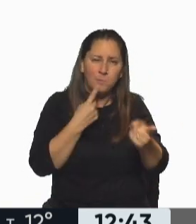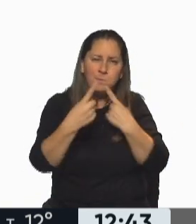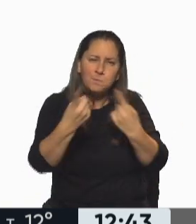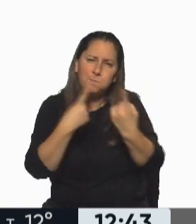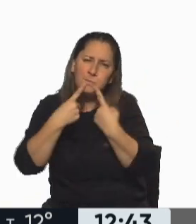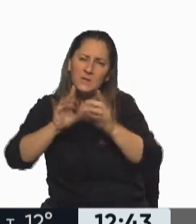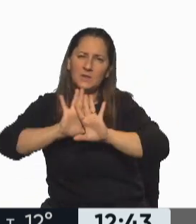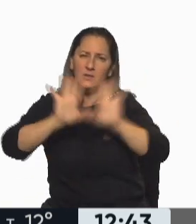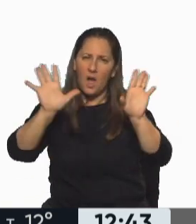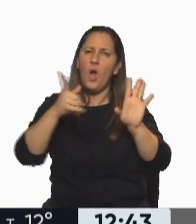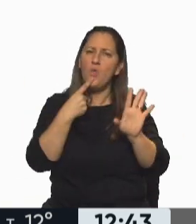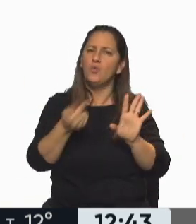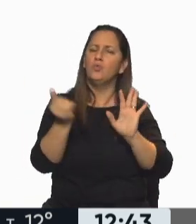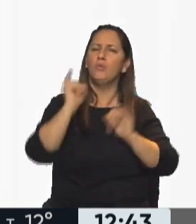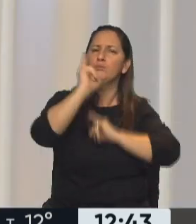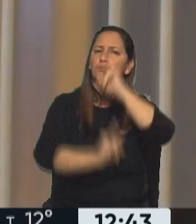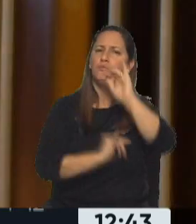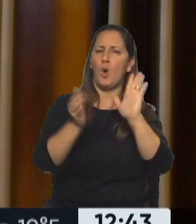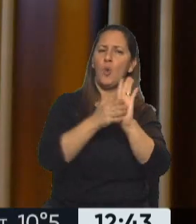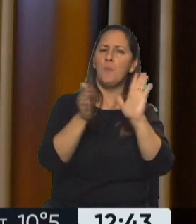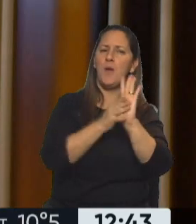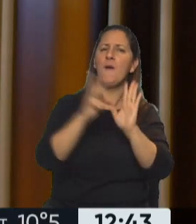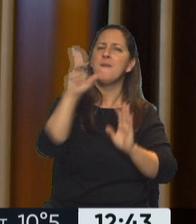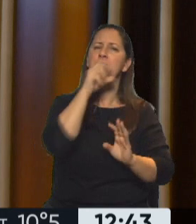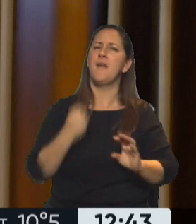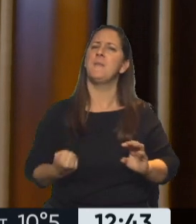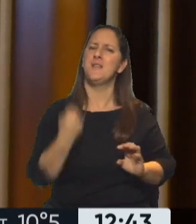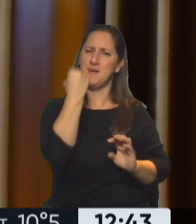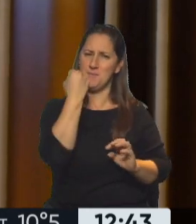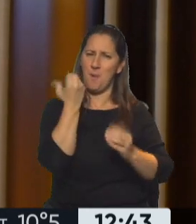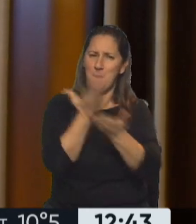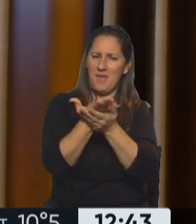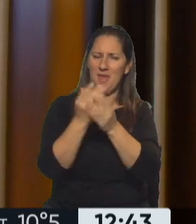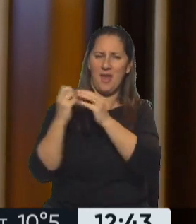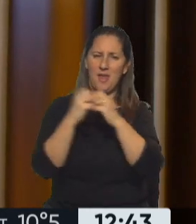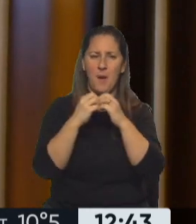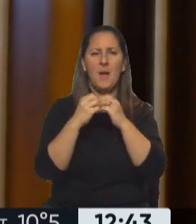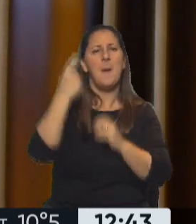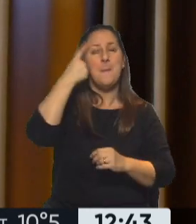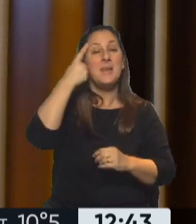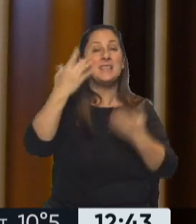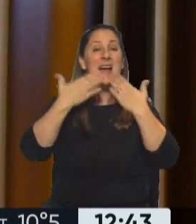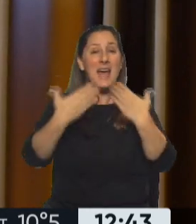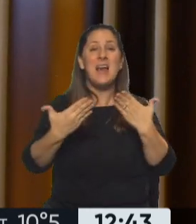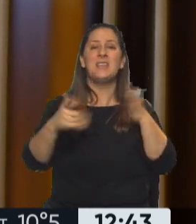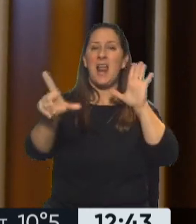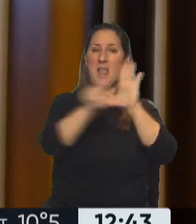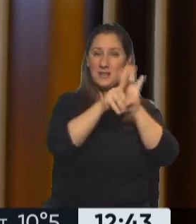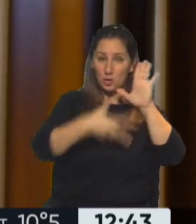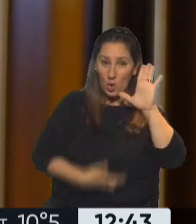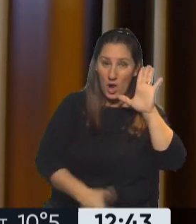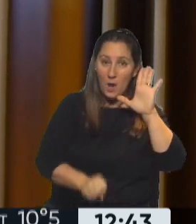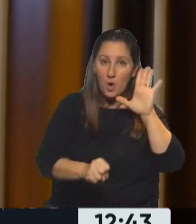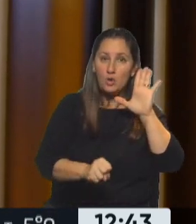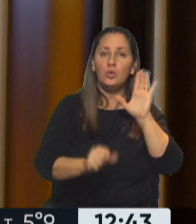encuestadas acompañan los argumentos que el feminismo puso en debate público. Por ejemplo, consideran que gracias a la legalización